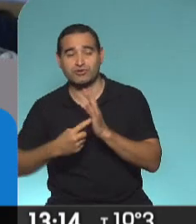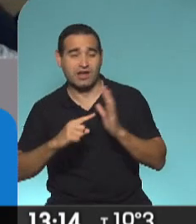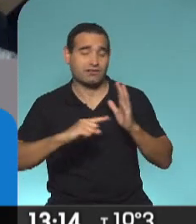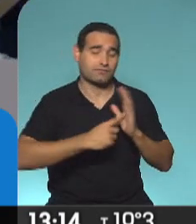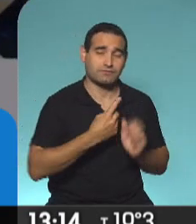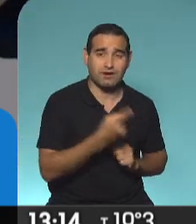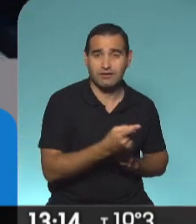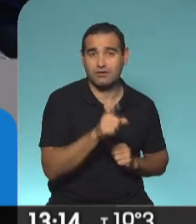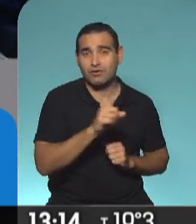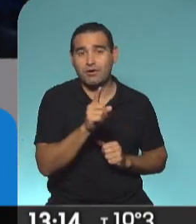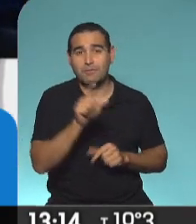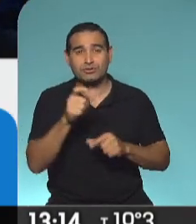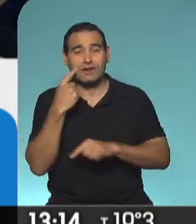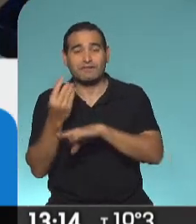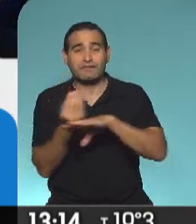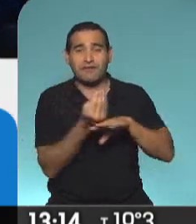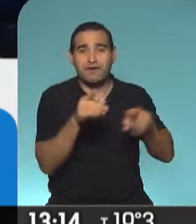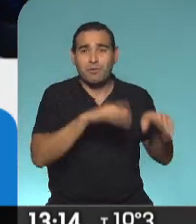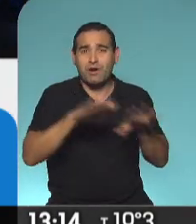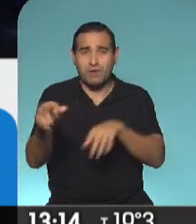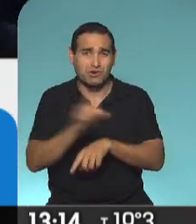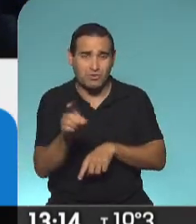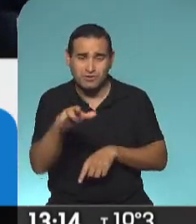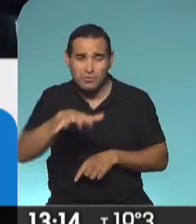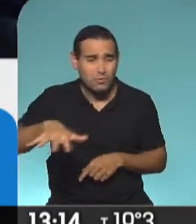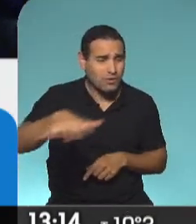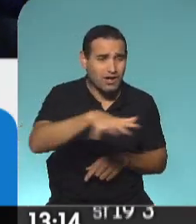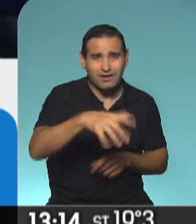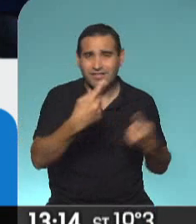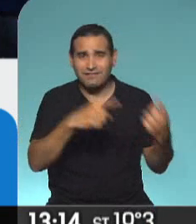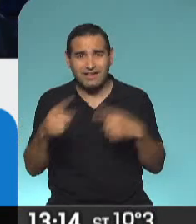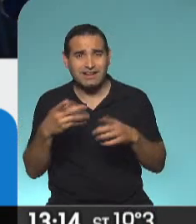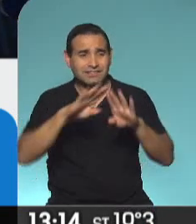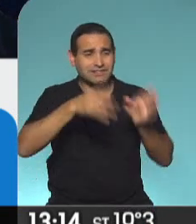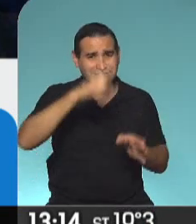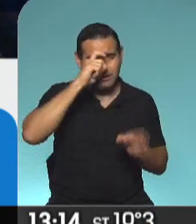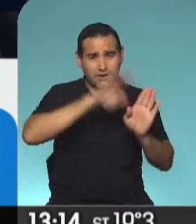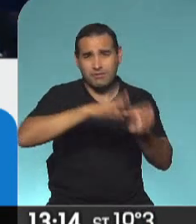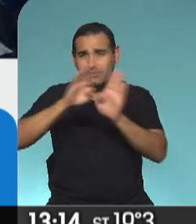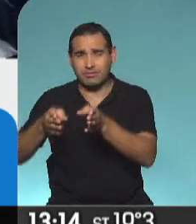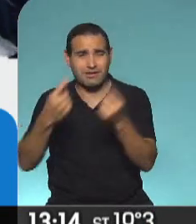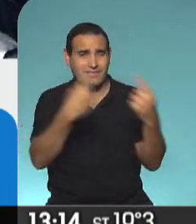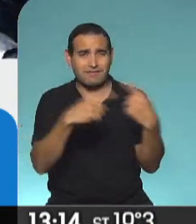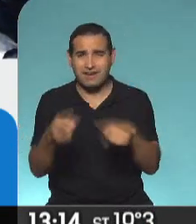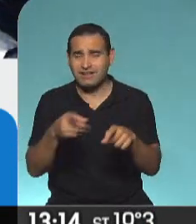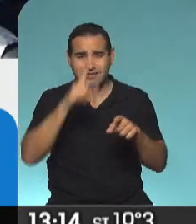misma población, no es la misma superficie, no es la misma el sistema sanitario, privado.